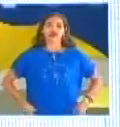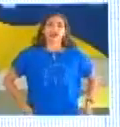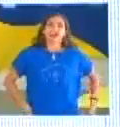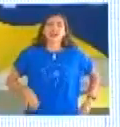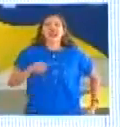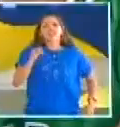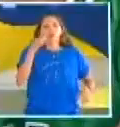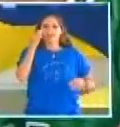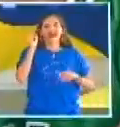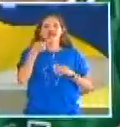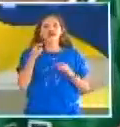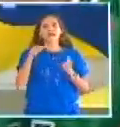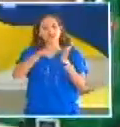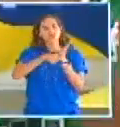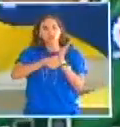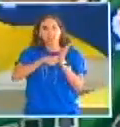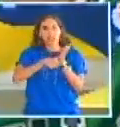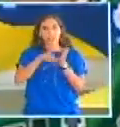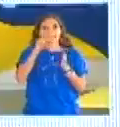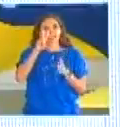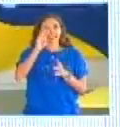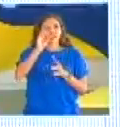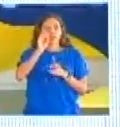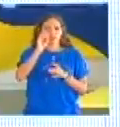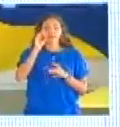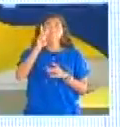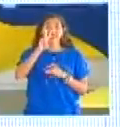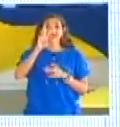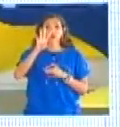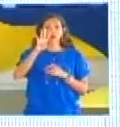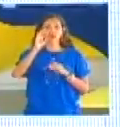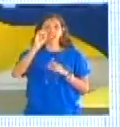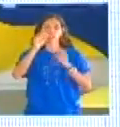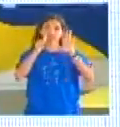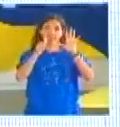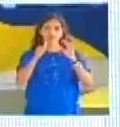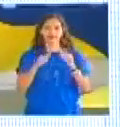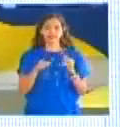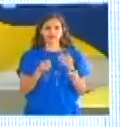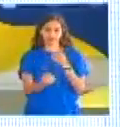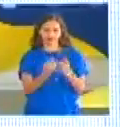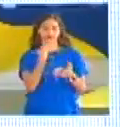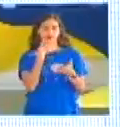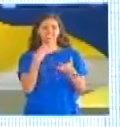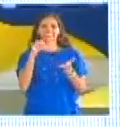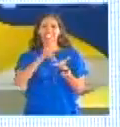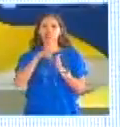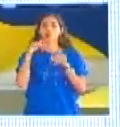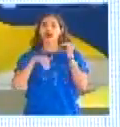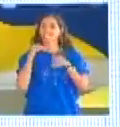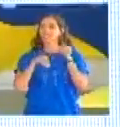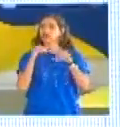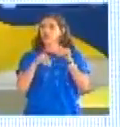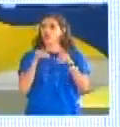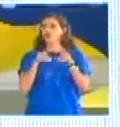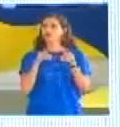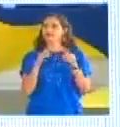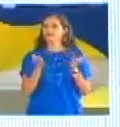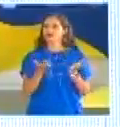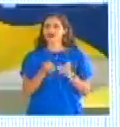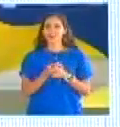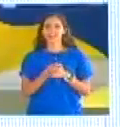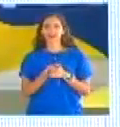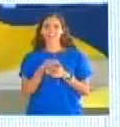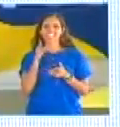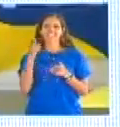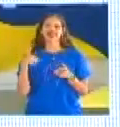Entonces María Gabriela, mete su cédula, 2406, su cédula, y le va a aparecer el centro de votación y le va a aparecer que